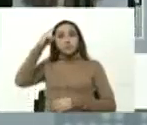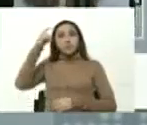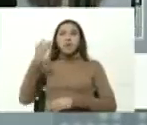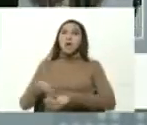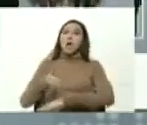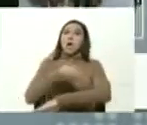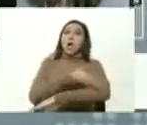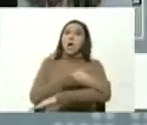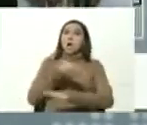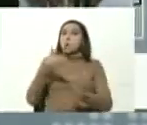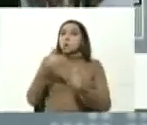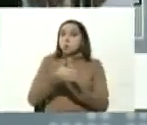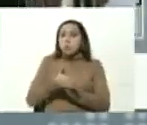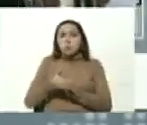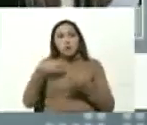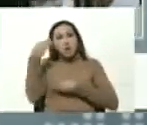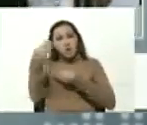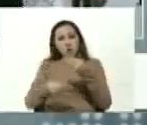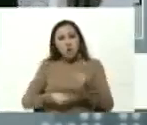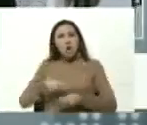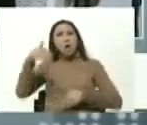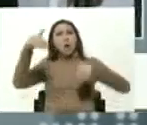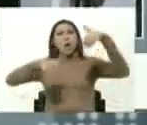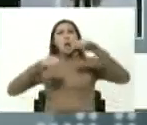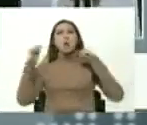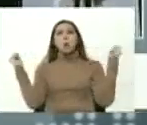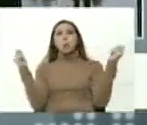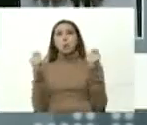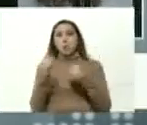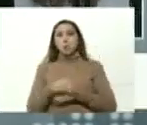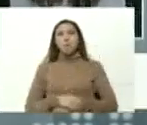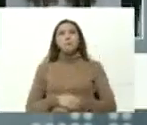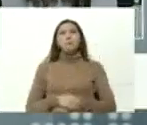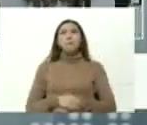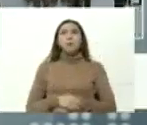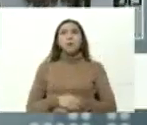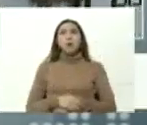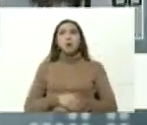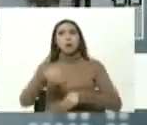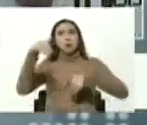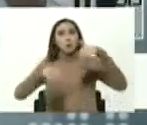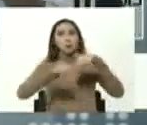del evento electoral que tendrá lugar el 21 de noviembre, elecciones